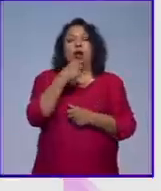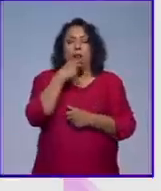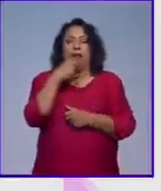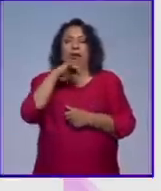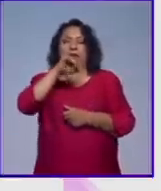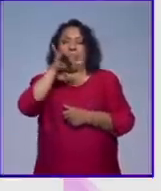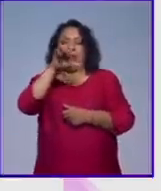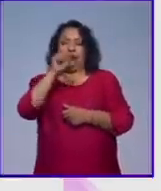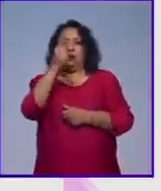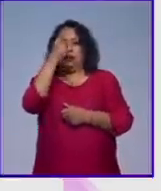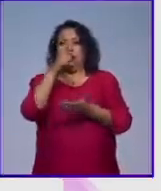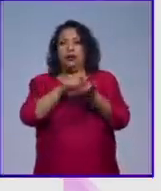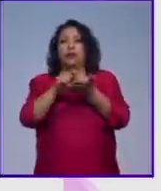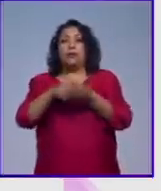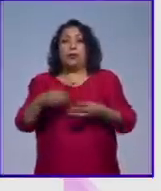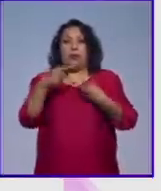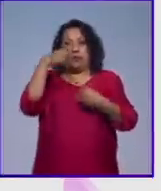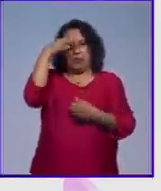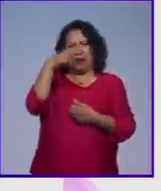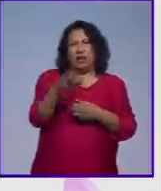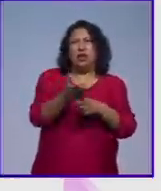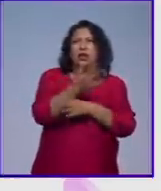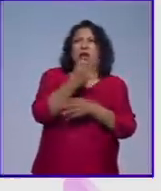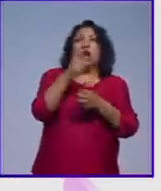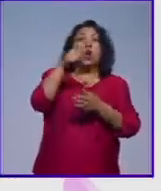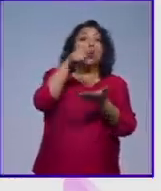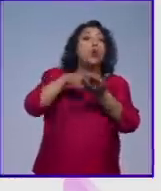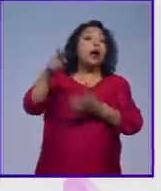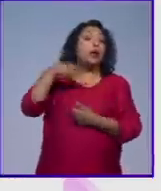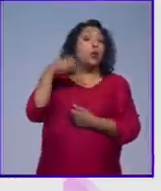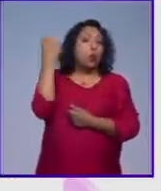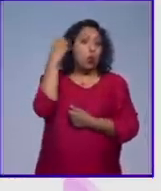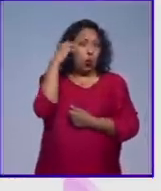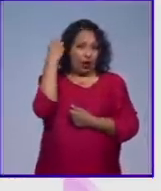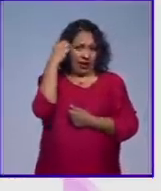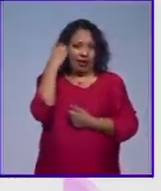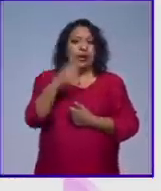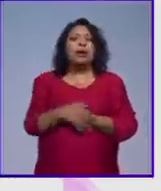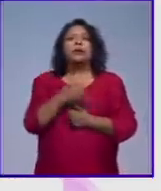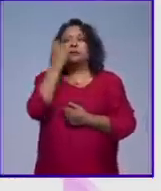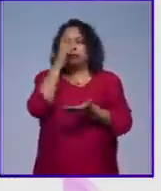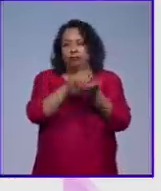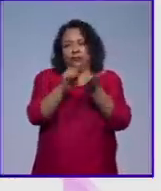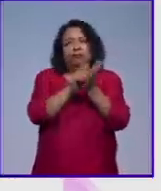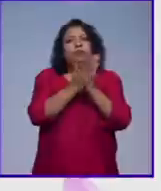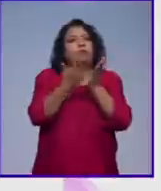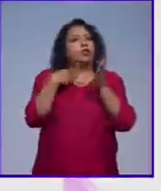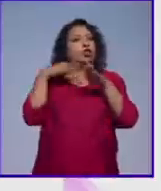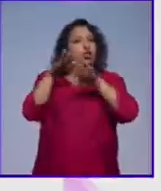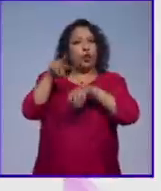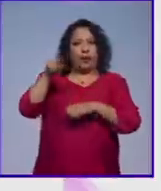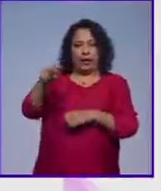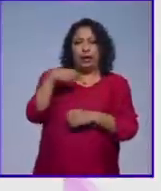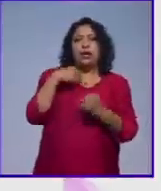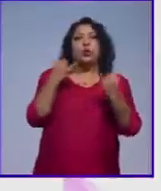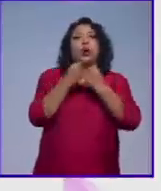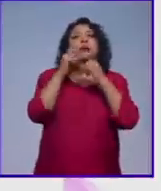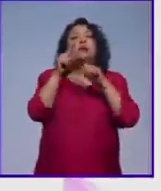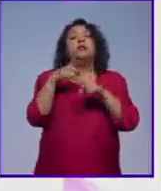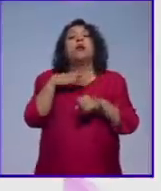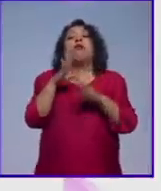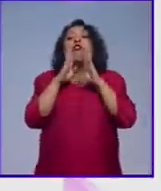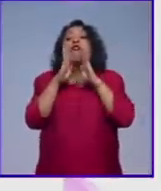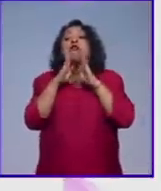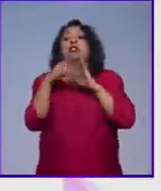el escritor inglés que vivió en México, en Oaxaca. Entonces una novela también sobre él, pero al mismo tiempo es la confesión